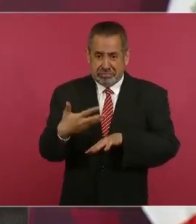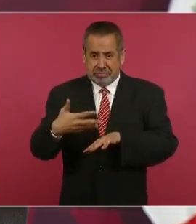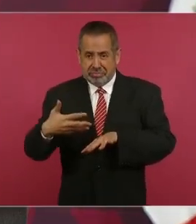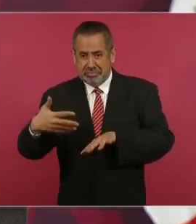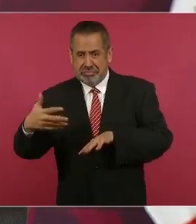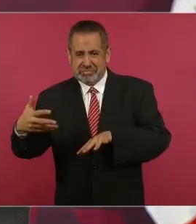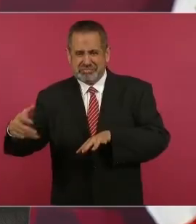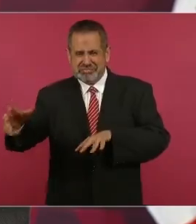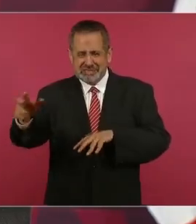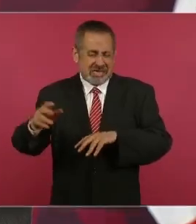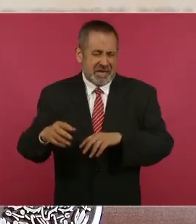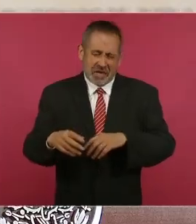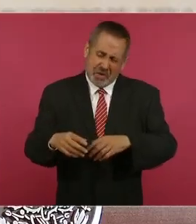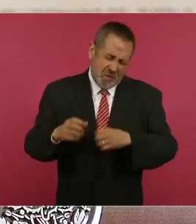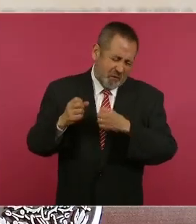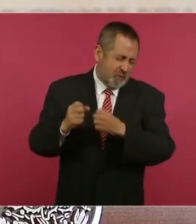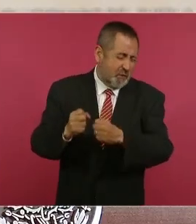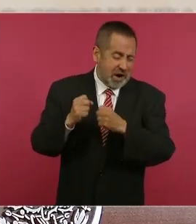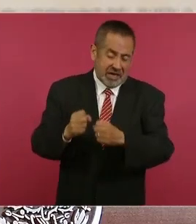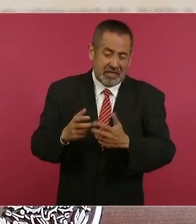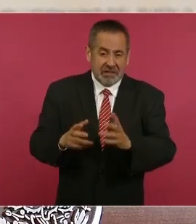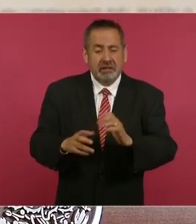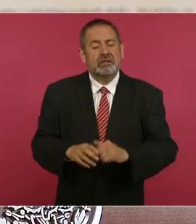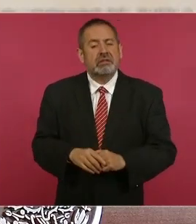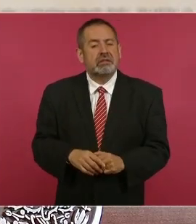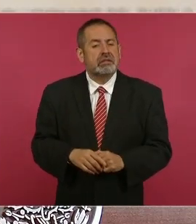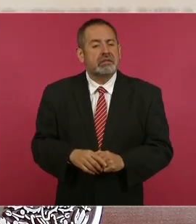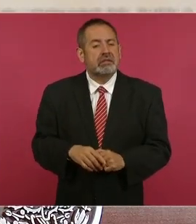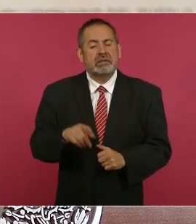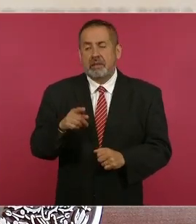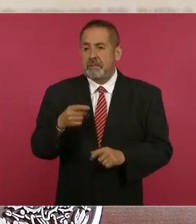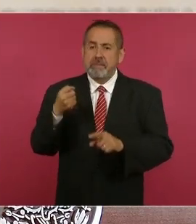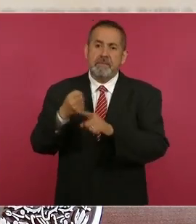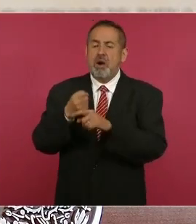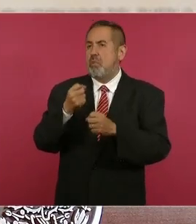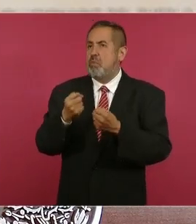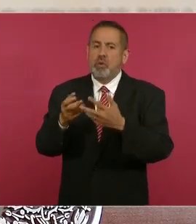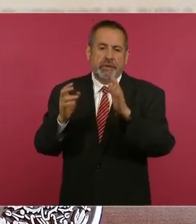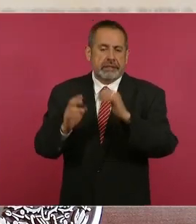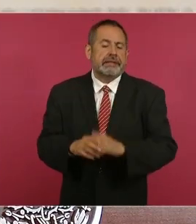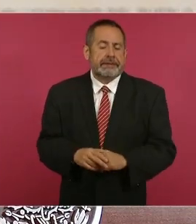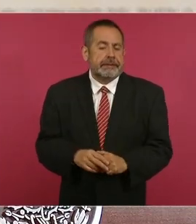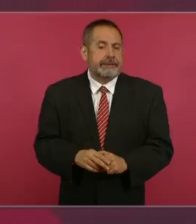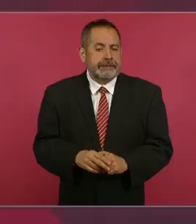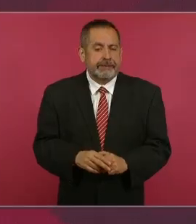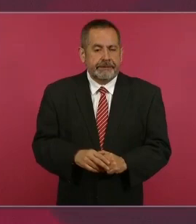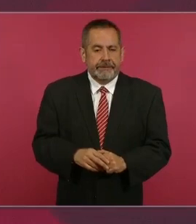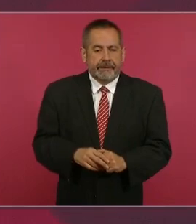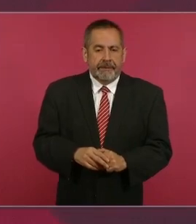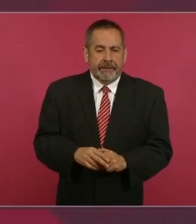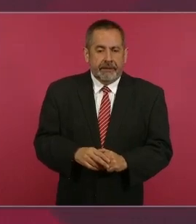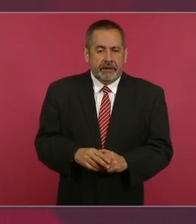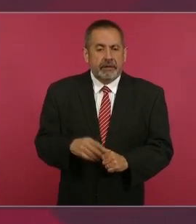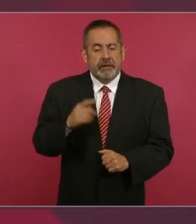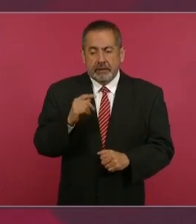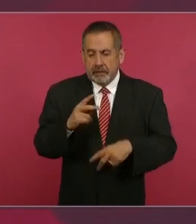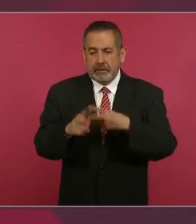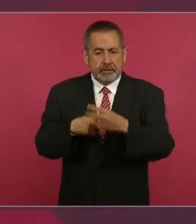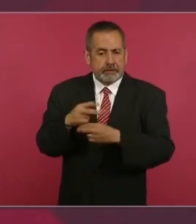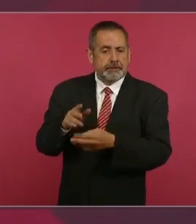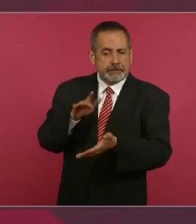muy fuerte, mucho, mucho, muy fuerte el impacto. Entonces, se va a apoyar